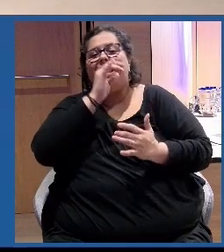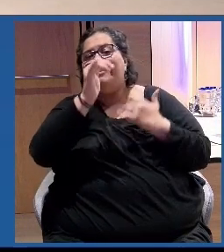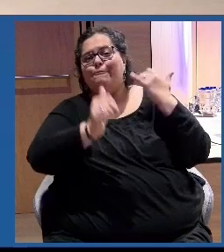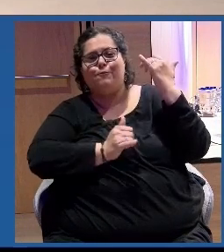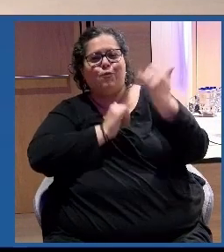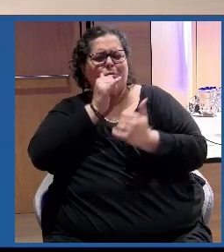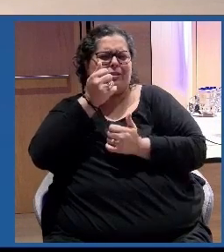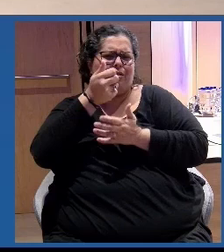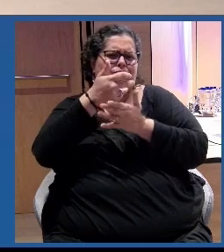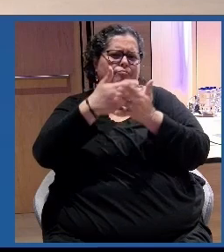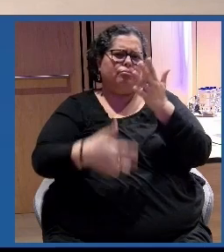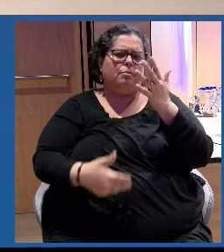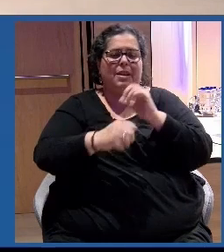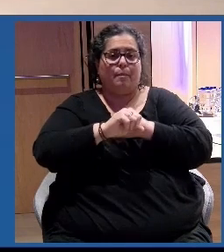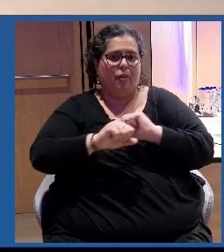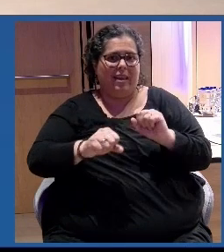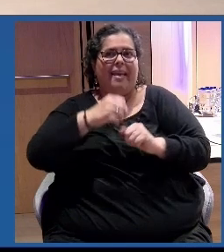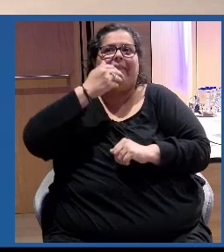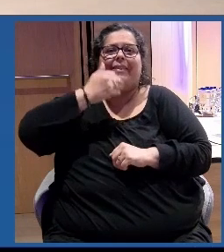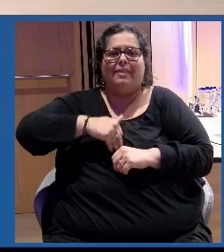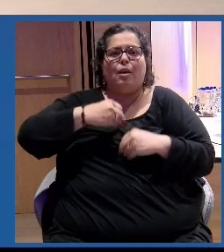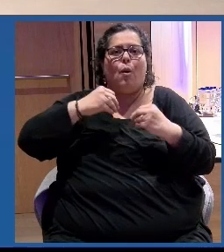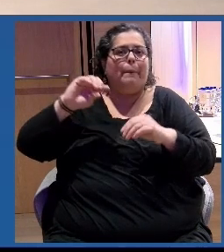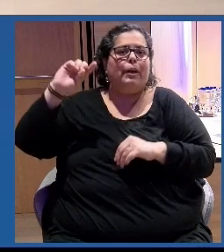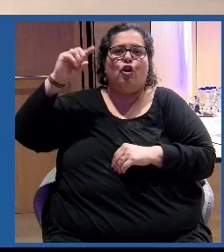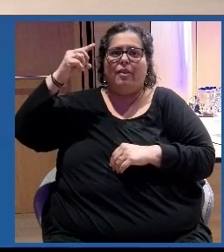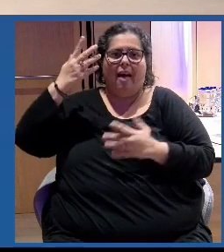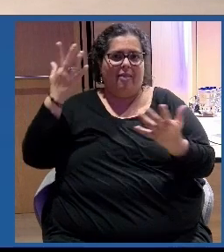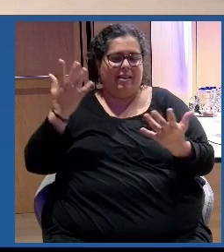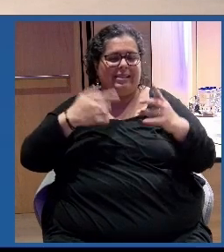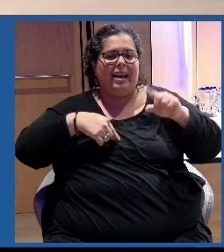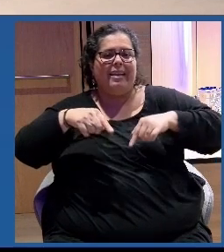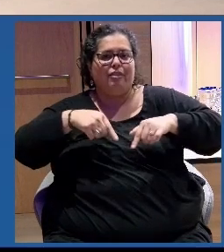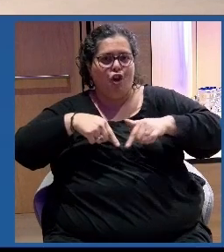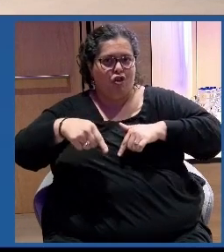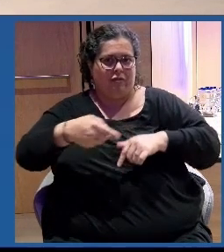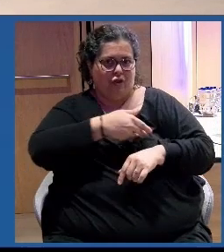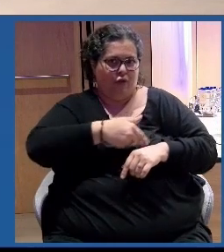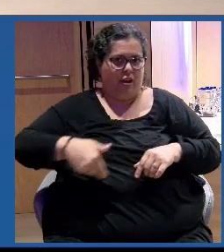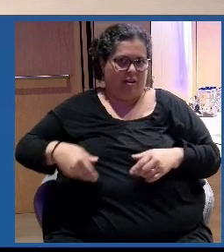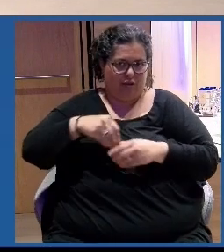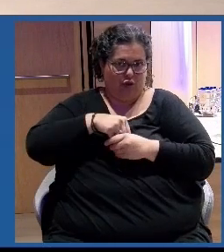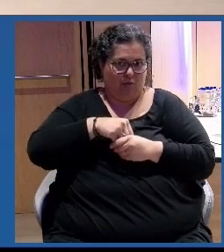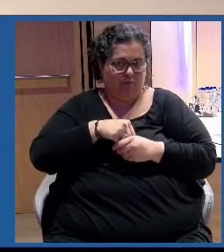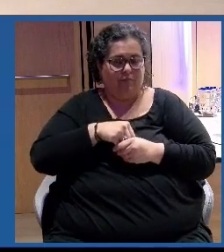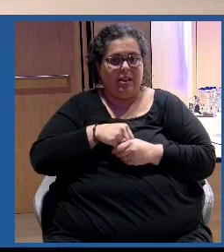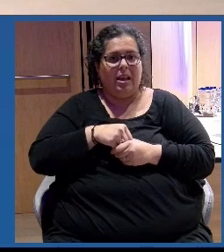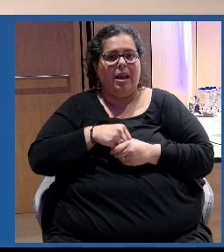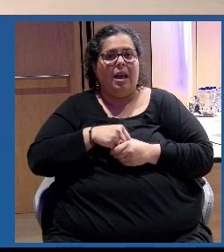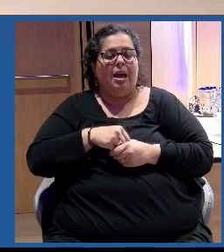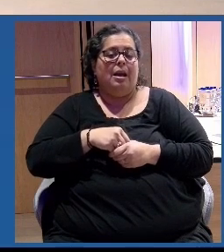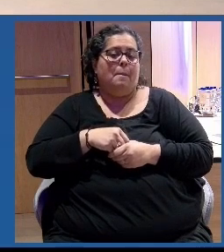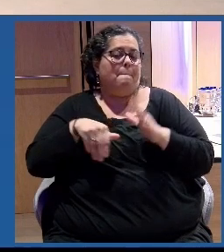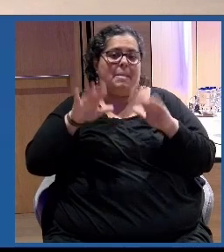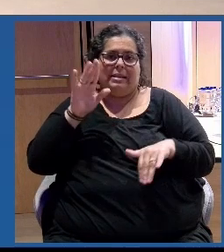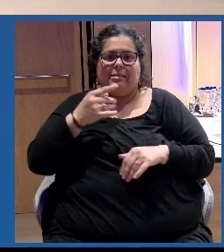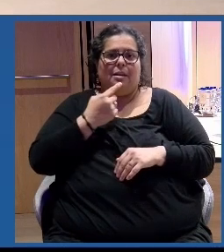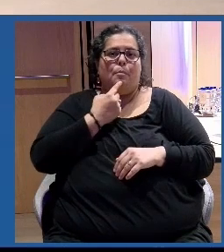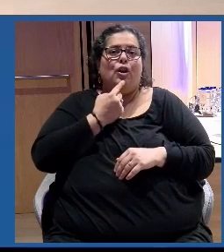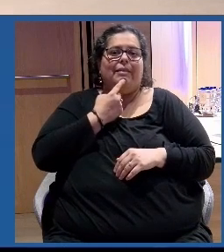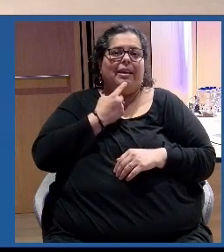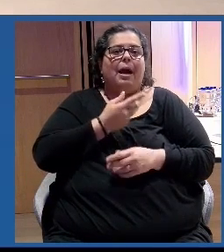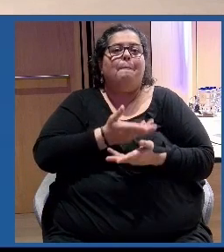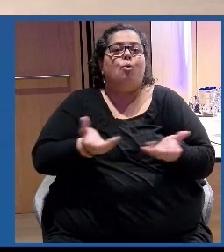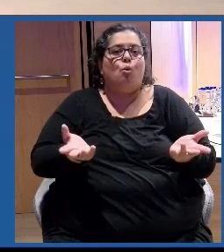que necesitamos para comprender las prioridades en la gestión, sobre todo de las políticas públicas en términos